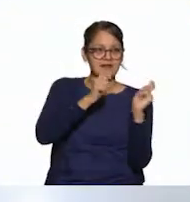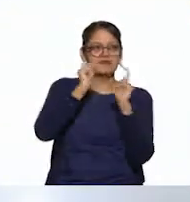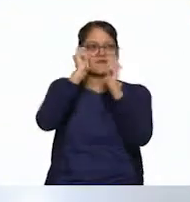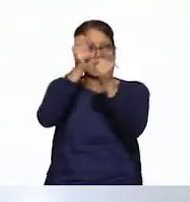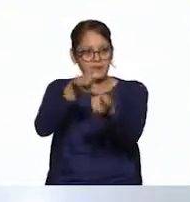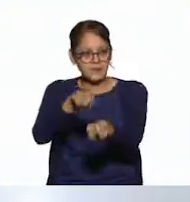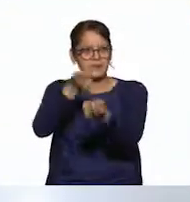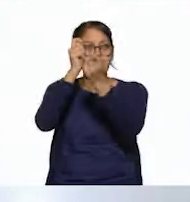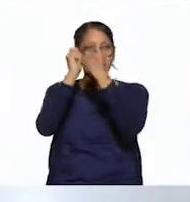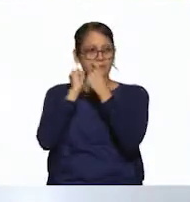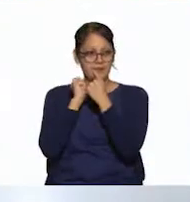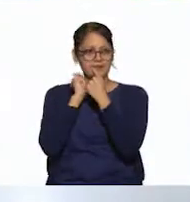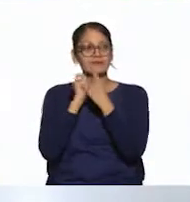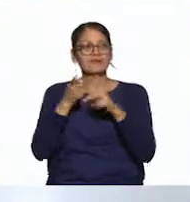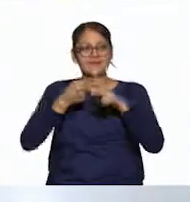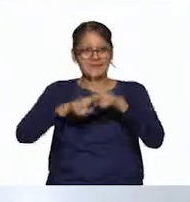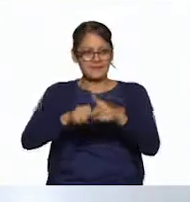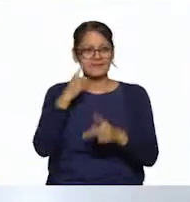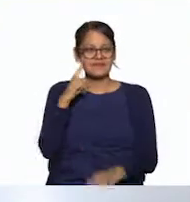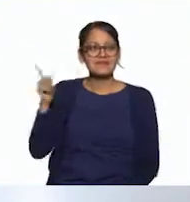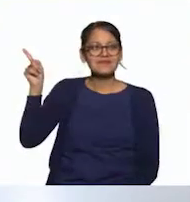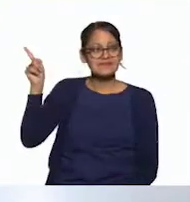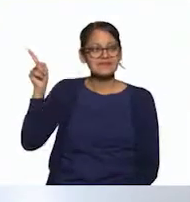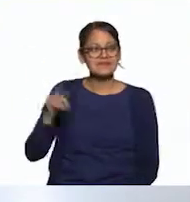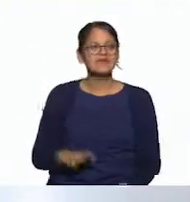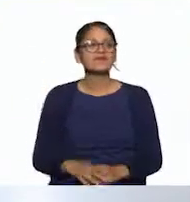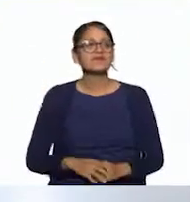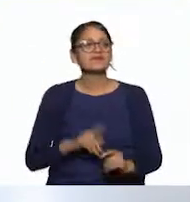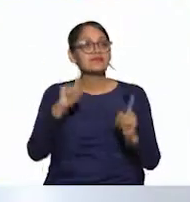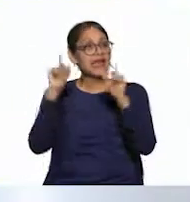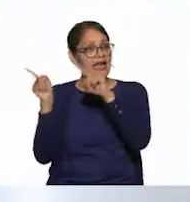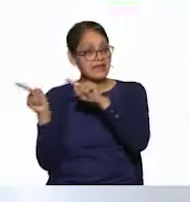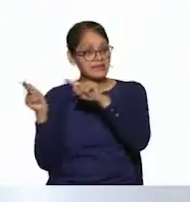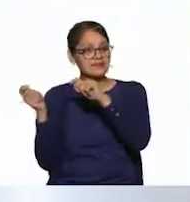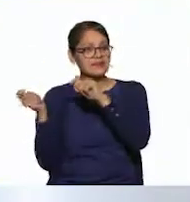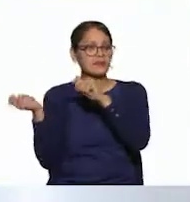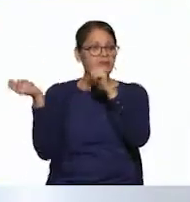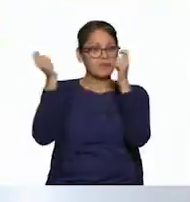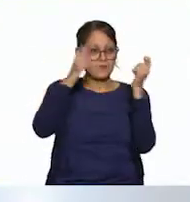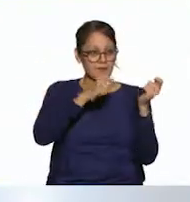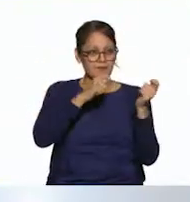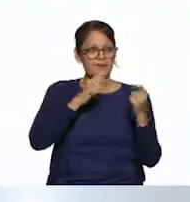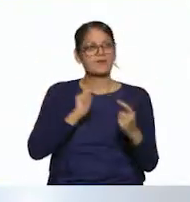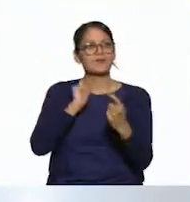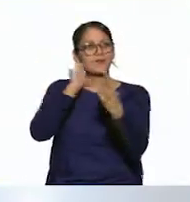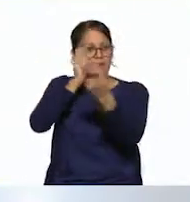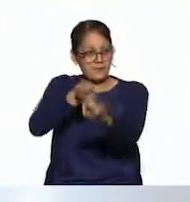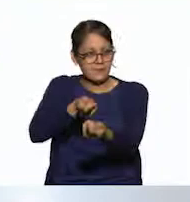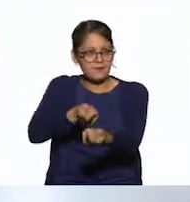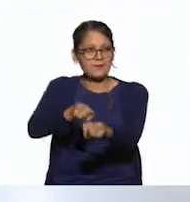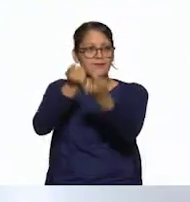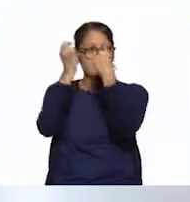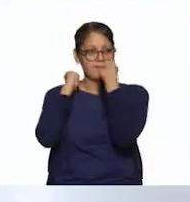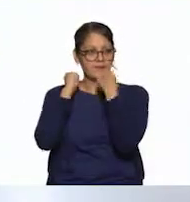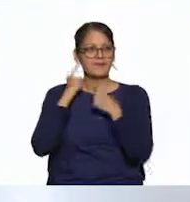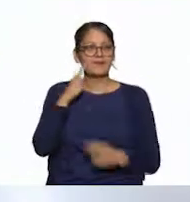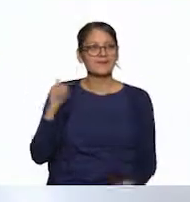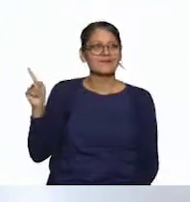Adelante, atrás. Vale, empezamos. Derecha, izquierda, adelante,